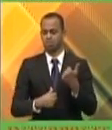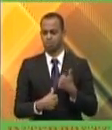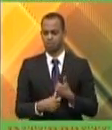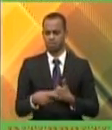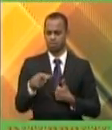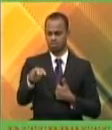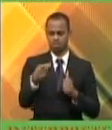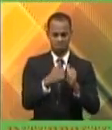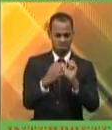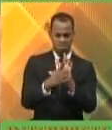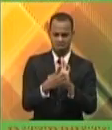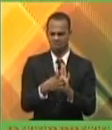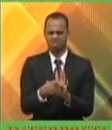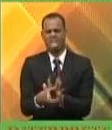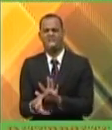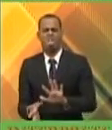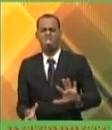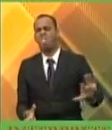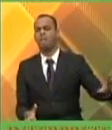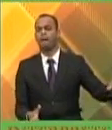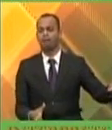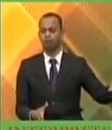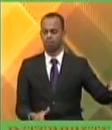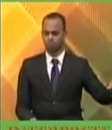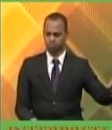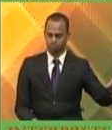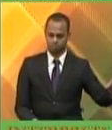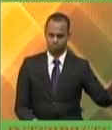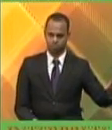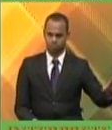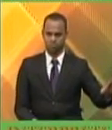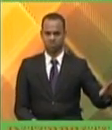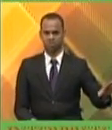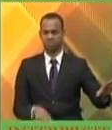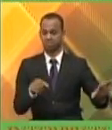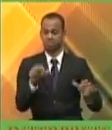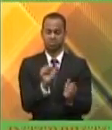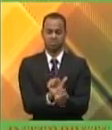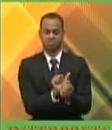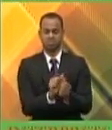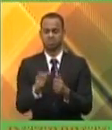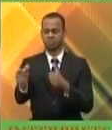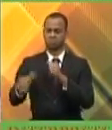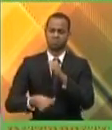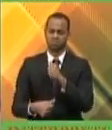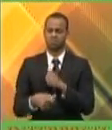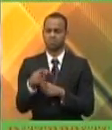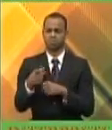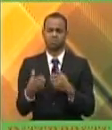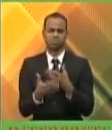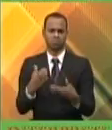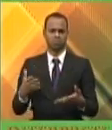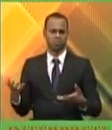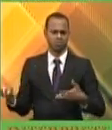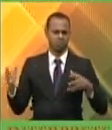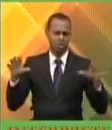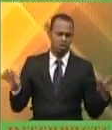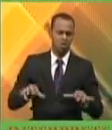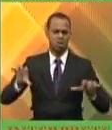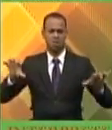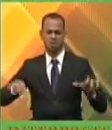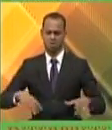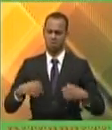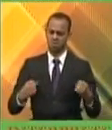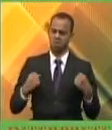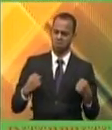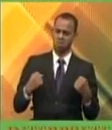discapacitado no servía para nada entonces el que sería el que está en buena salud el que era capaz de movilizar maquinarias de todo